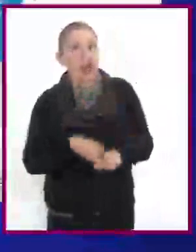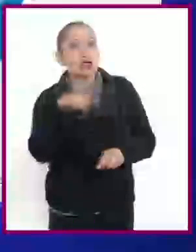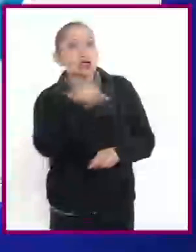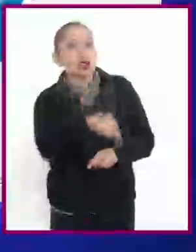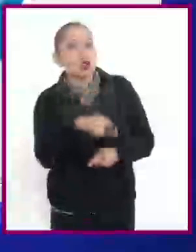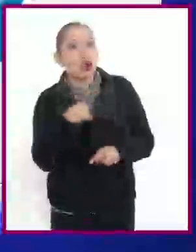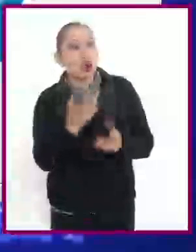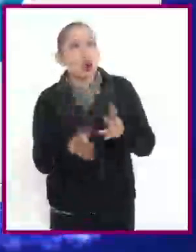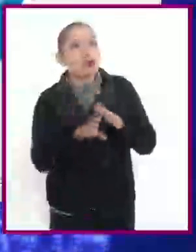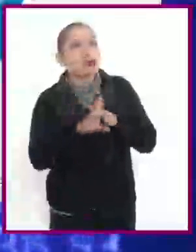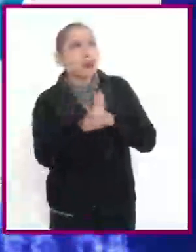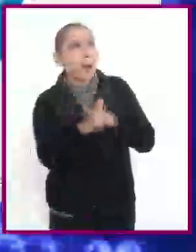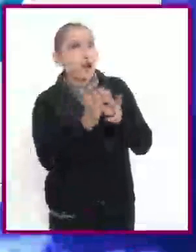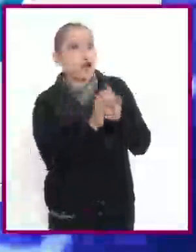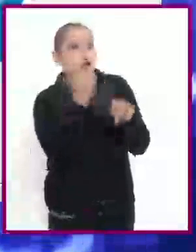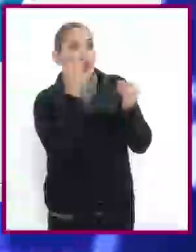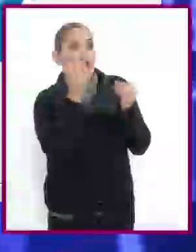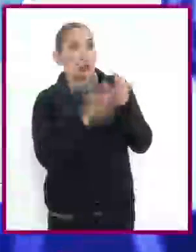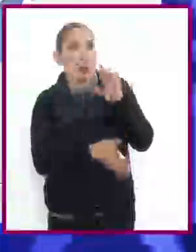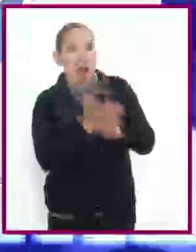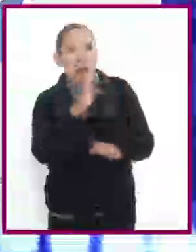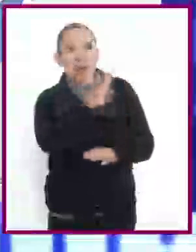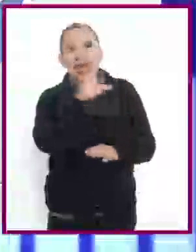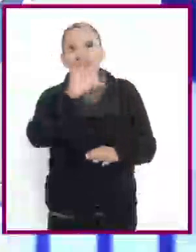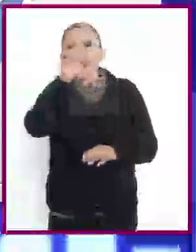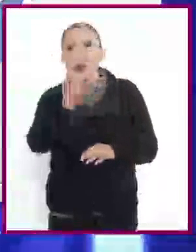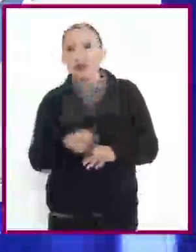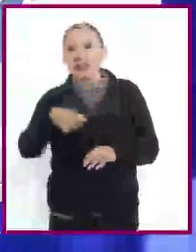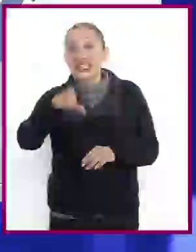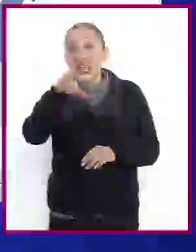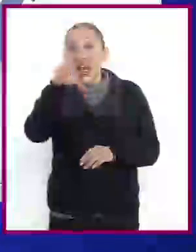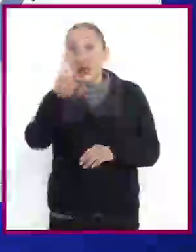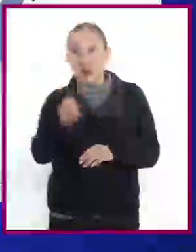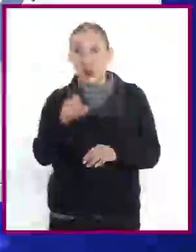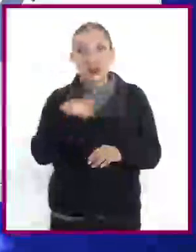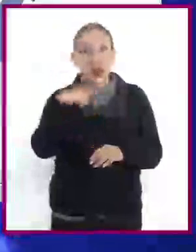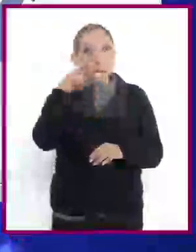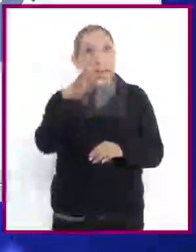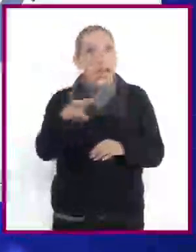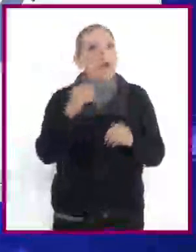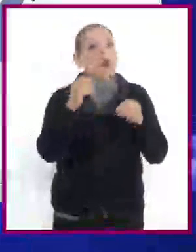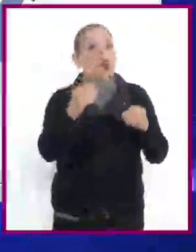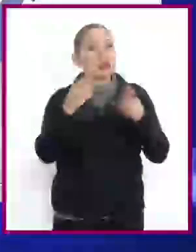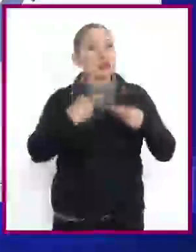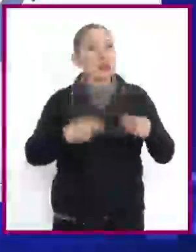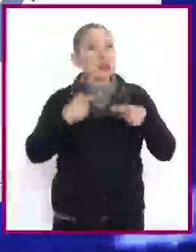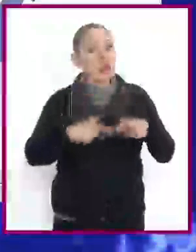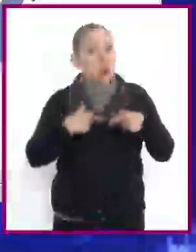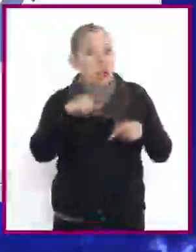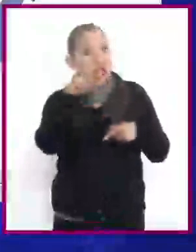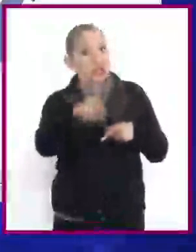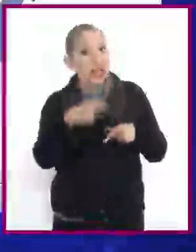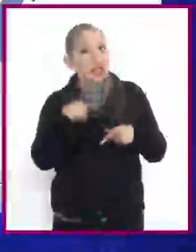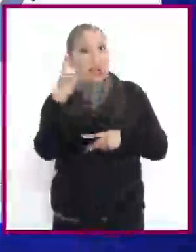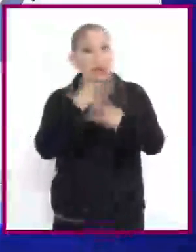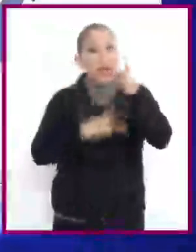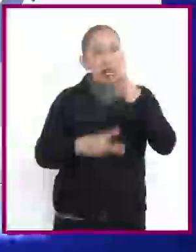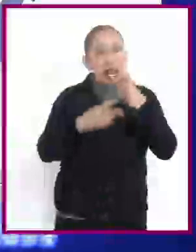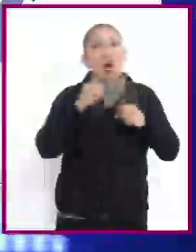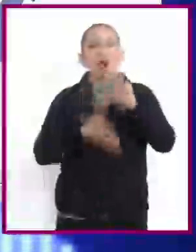las entidades emisoras tienen una tasa neta de migración baja, es decir, emiten más migrantes de los que reciben. En